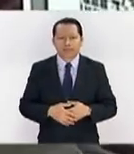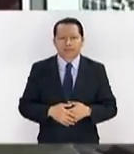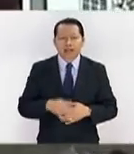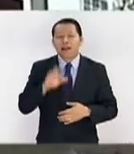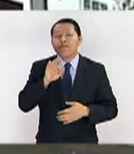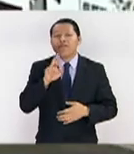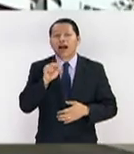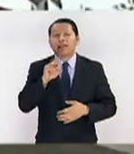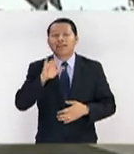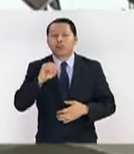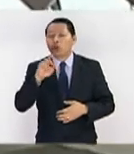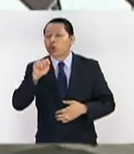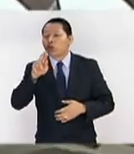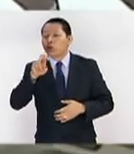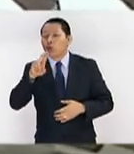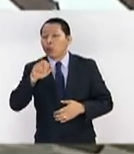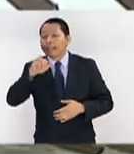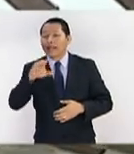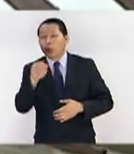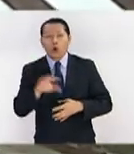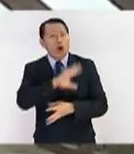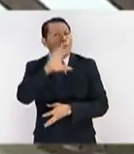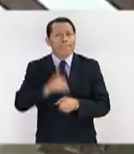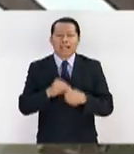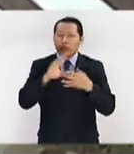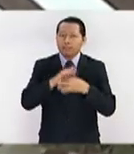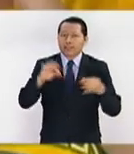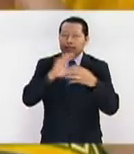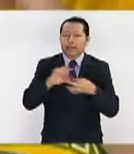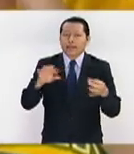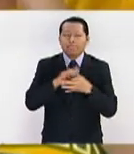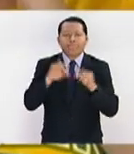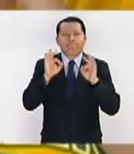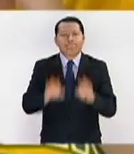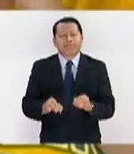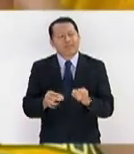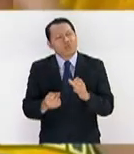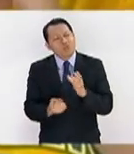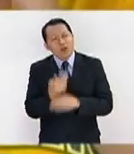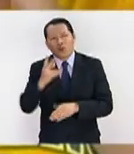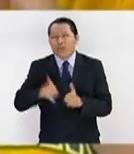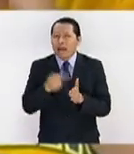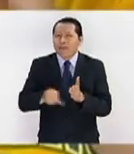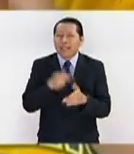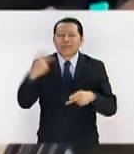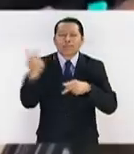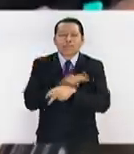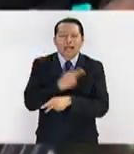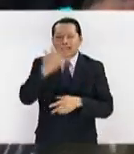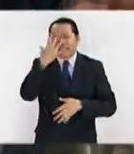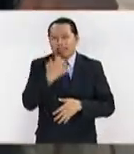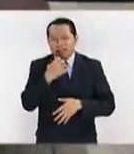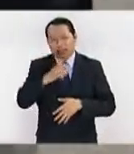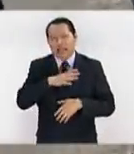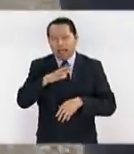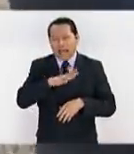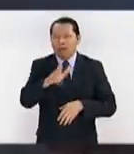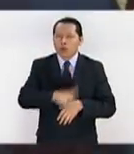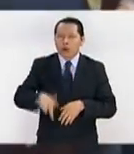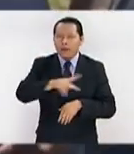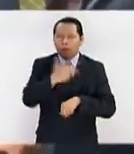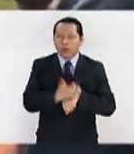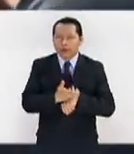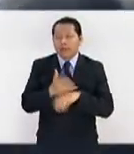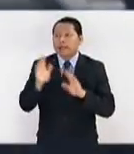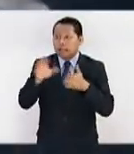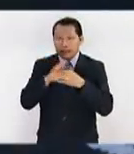excelente, Francisco Trujillo, excelente este reporte completo de esta tragedia, nueva tragedia que está enlutando al pueblo de los Estados Unidos. Ya